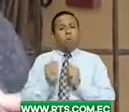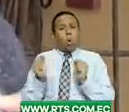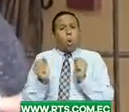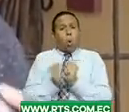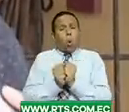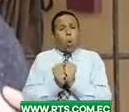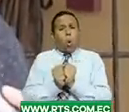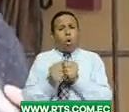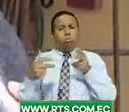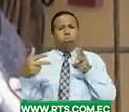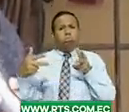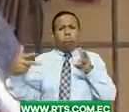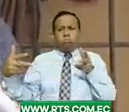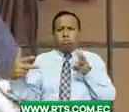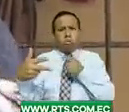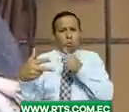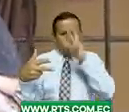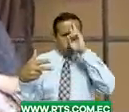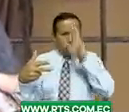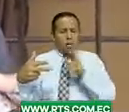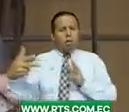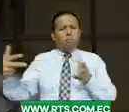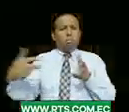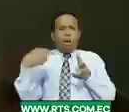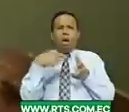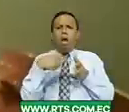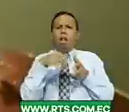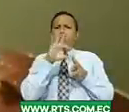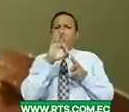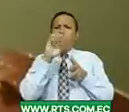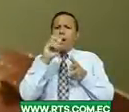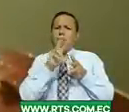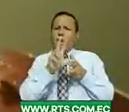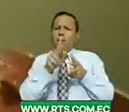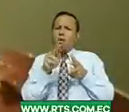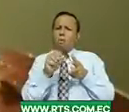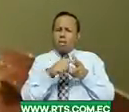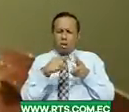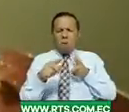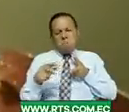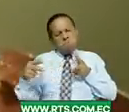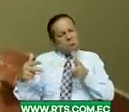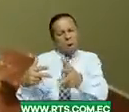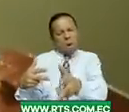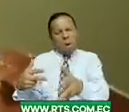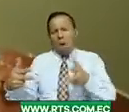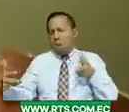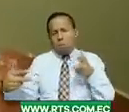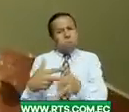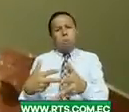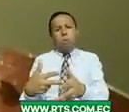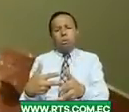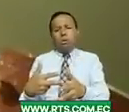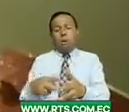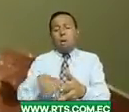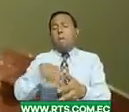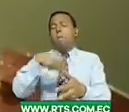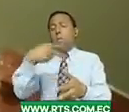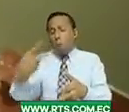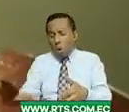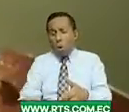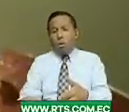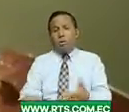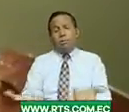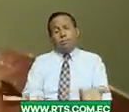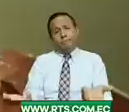principal, entonces lo topó en la esquina y lo embestió. Ahorita nos dan la prueba que tenía 1.8 de alcohol.